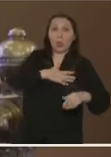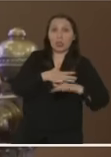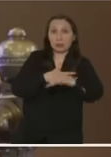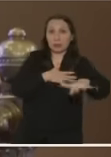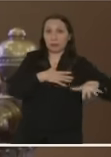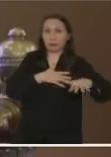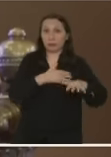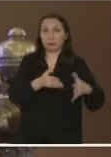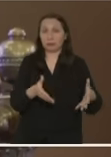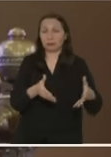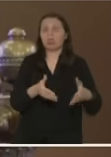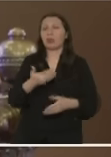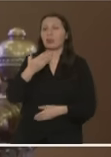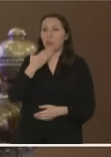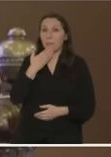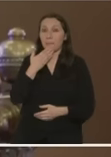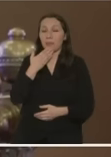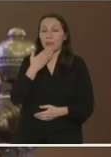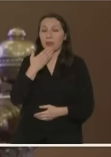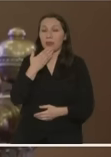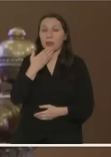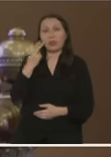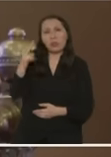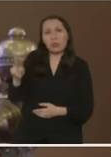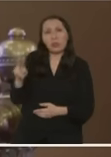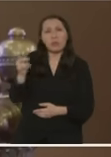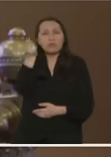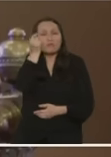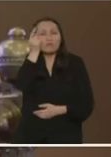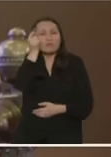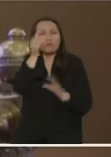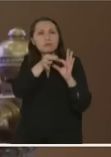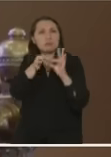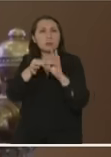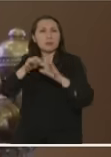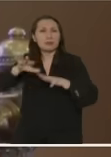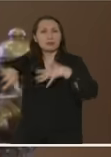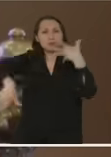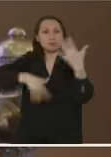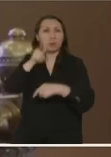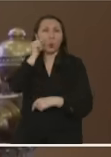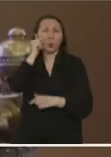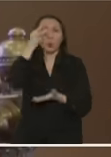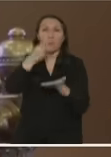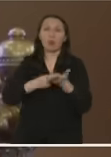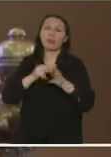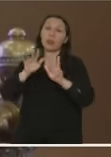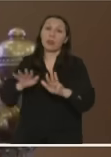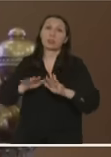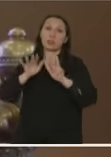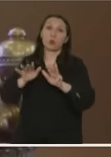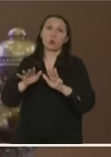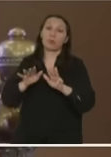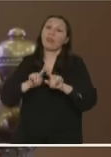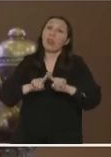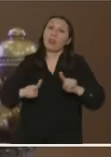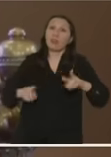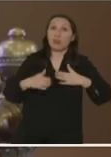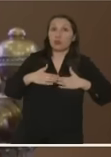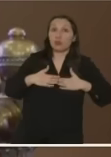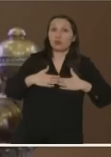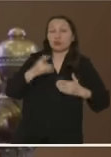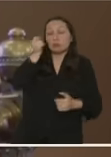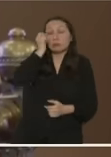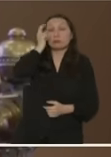sector. Y también tuvo una interpretación del estallido social del 2019 que fue diferente a la